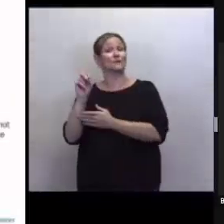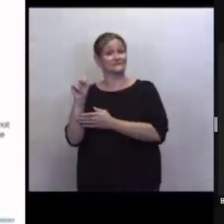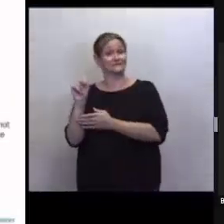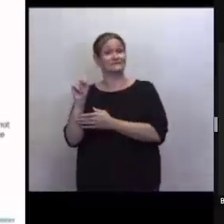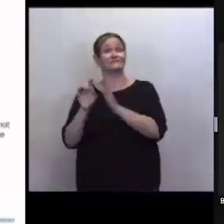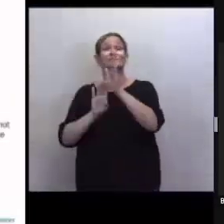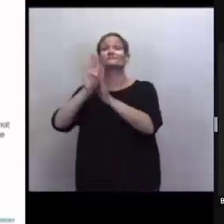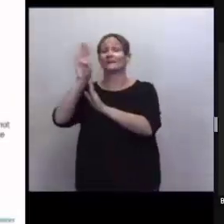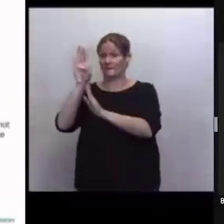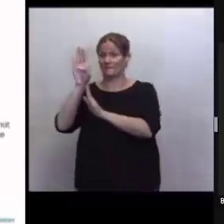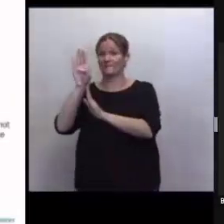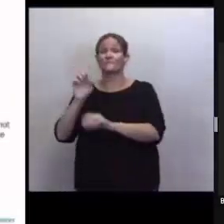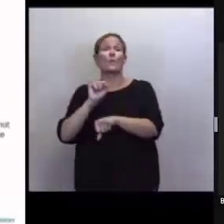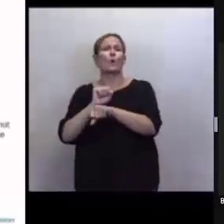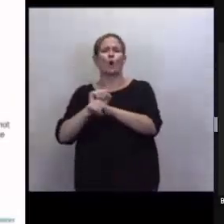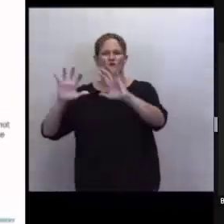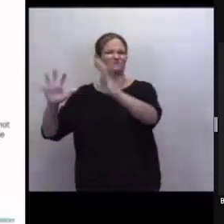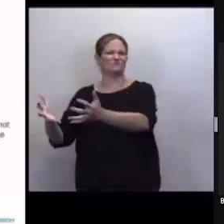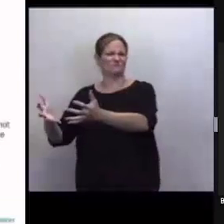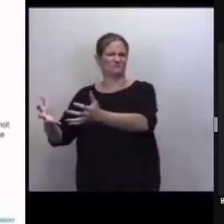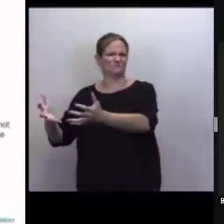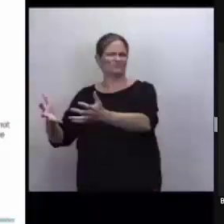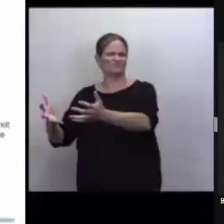parcelas excedentes de derechos del paso